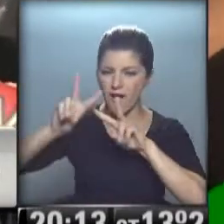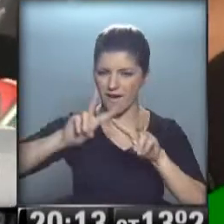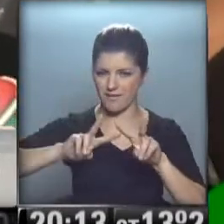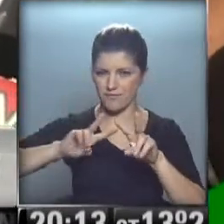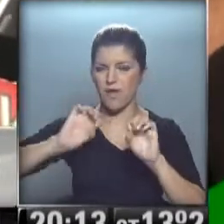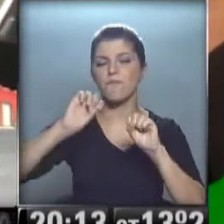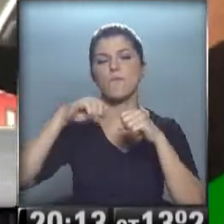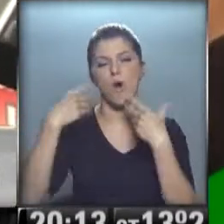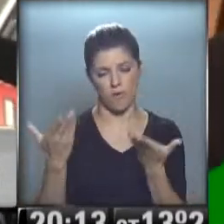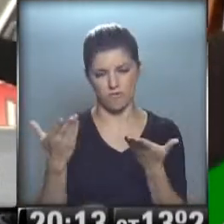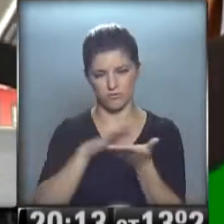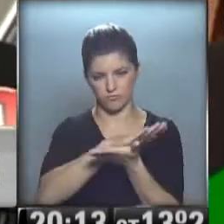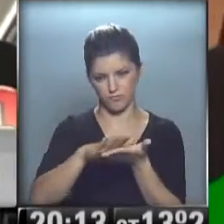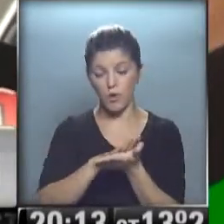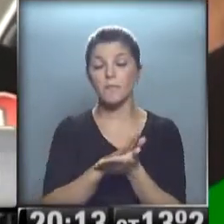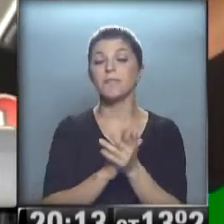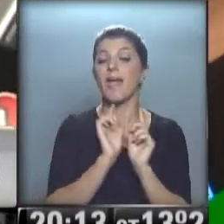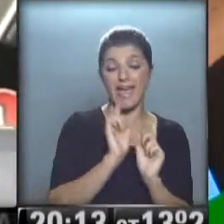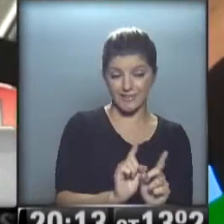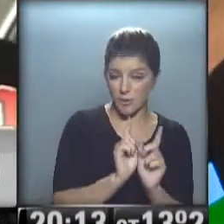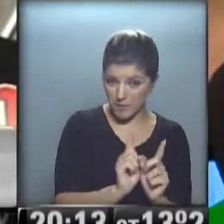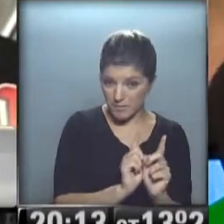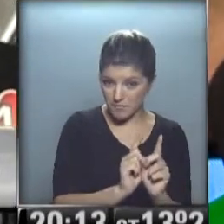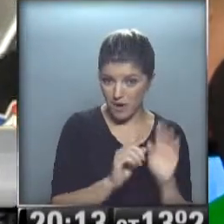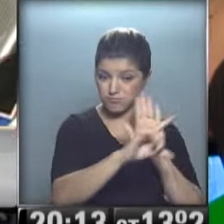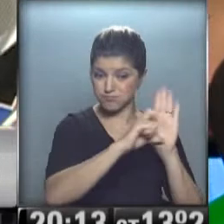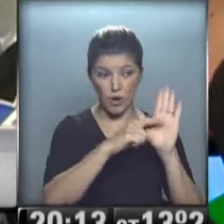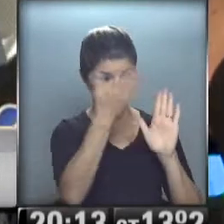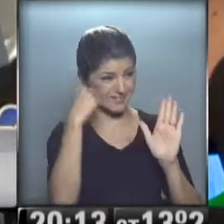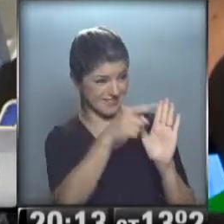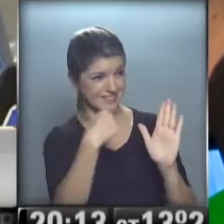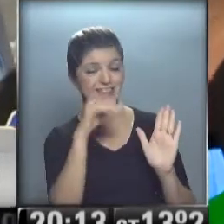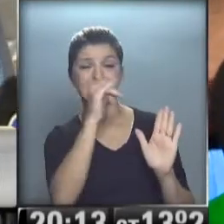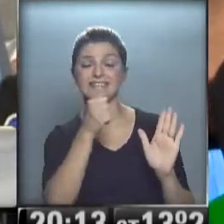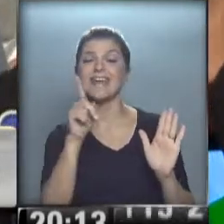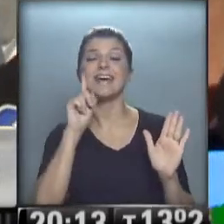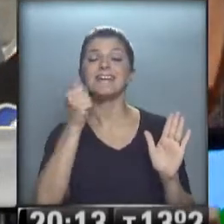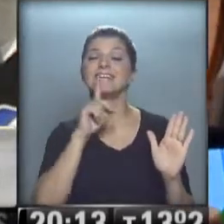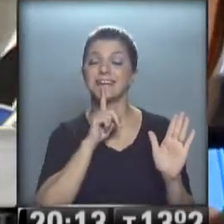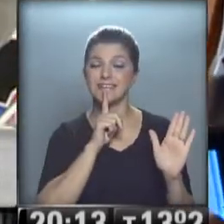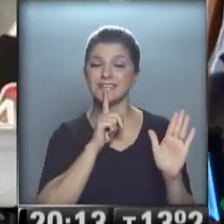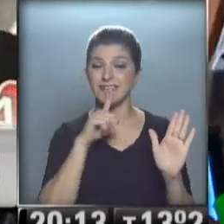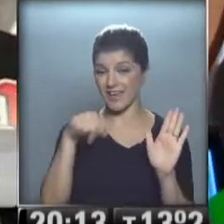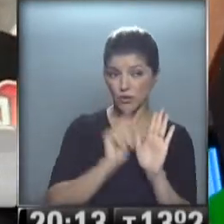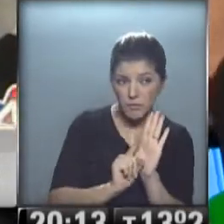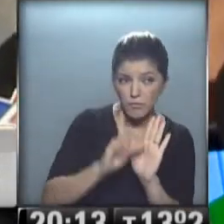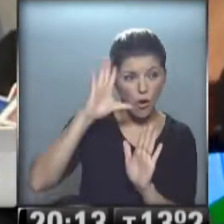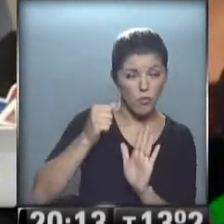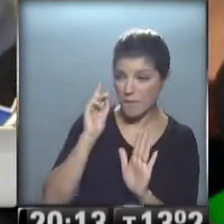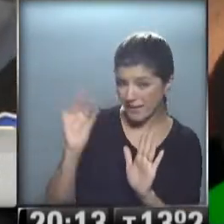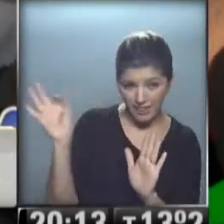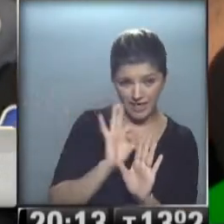una de las mejores salidas. Este tipo de operaciones y este tipo de lobbies, como decía recién Alfredo Zayat, no las tiene en cuenta el juez